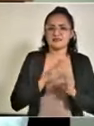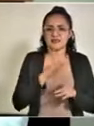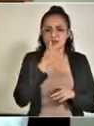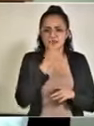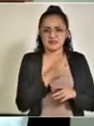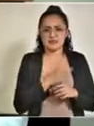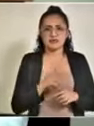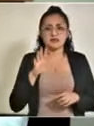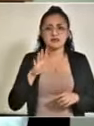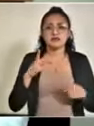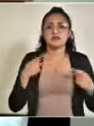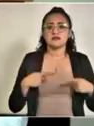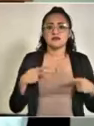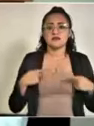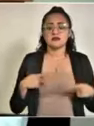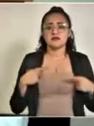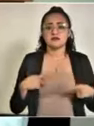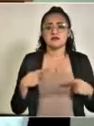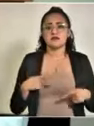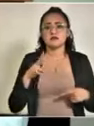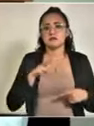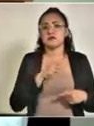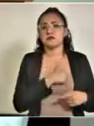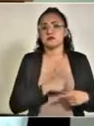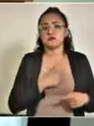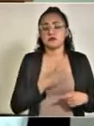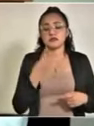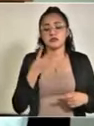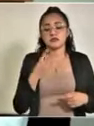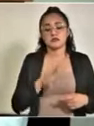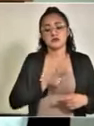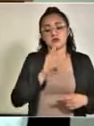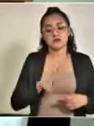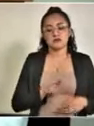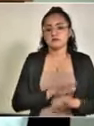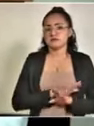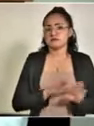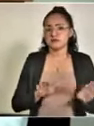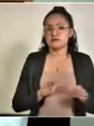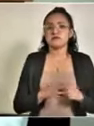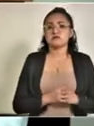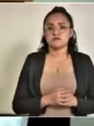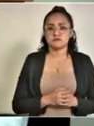principio, fueron 5 personas, lamentablemente 3 de ellos han fallecido,